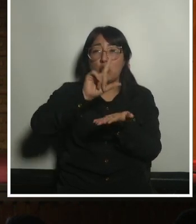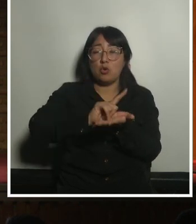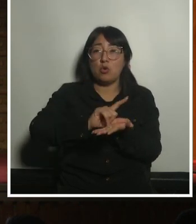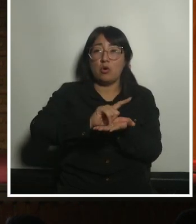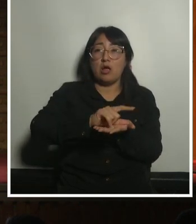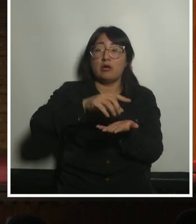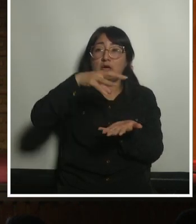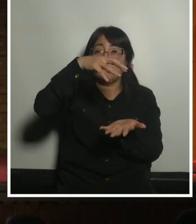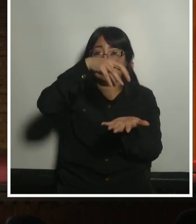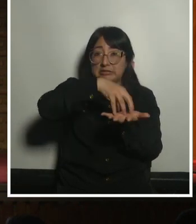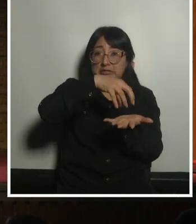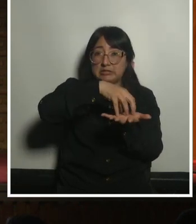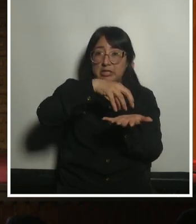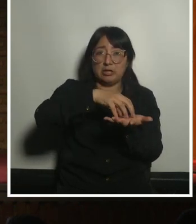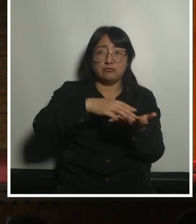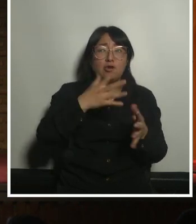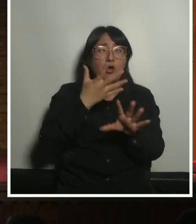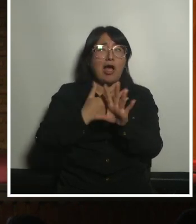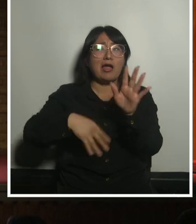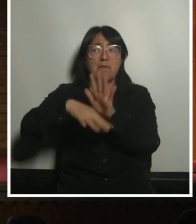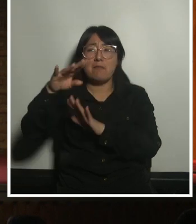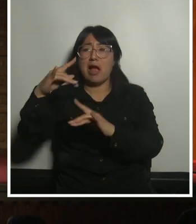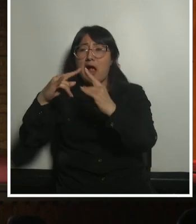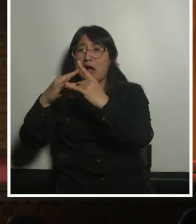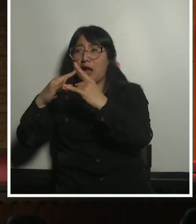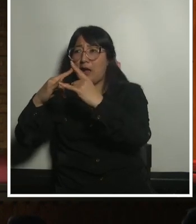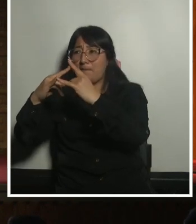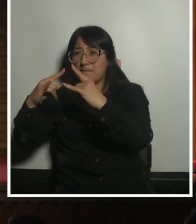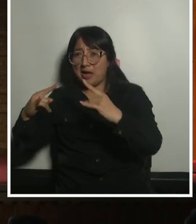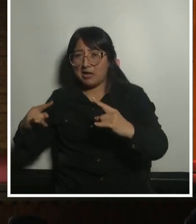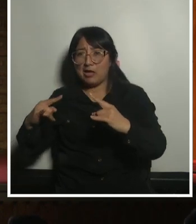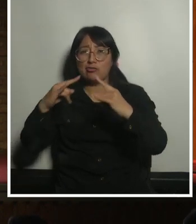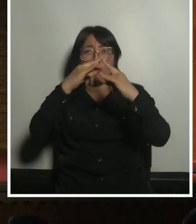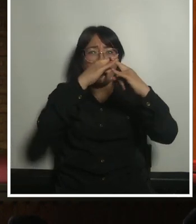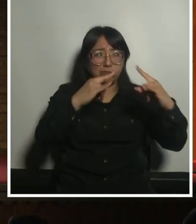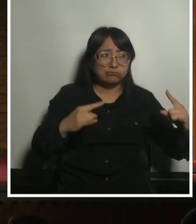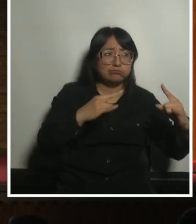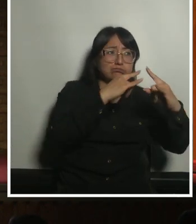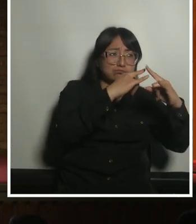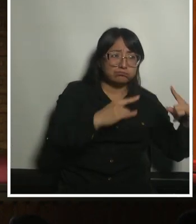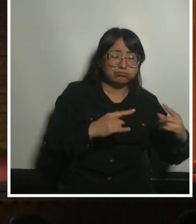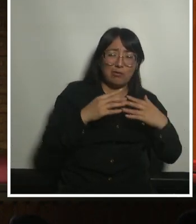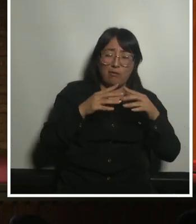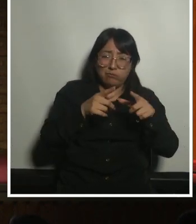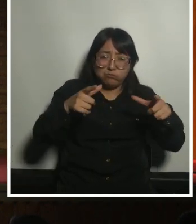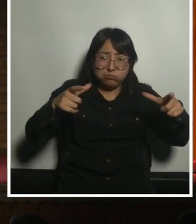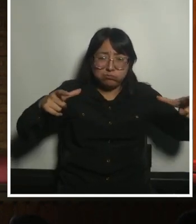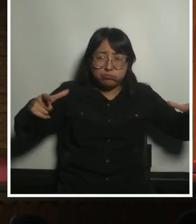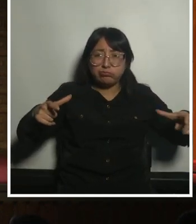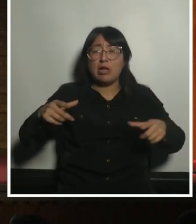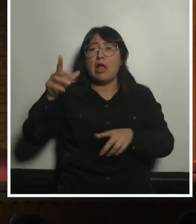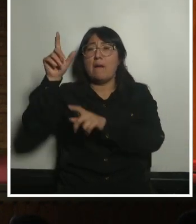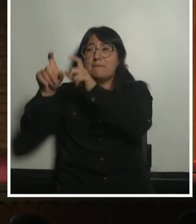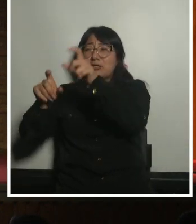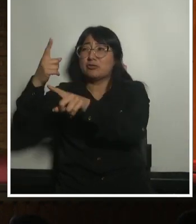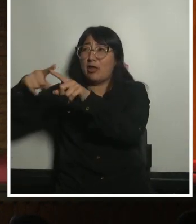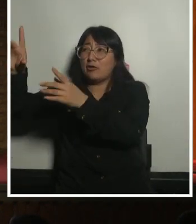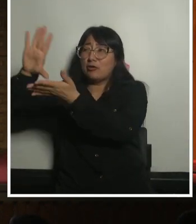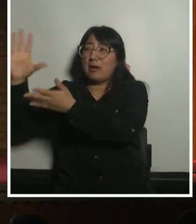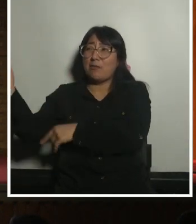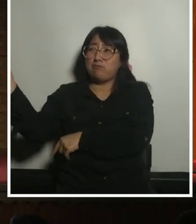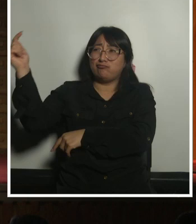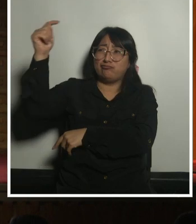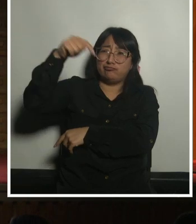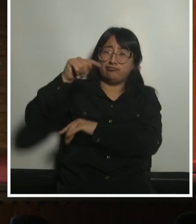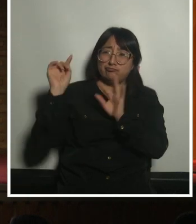ocupación irregular, todo más campamentos. Los campamentos están llegando también al Golfo de Arauco. La migración también está generando muchas